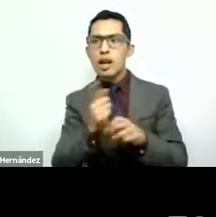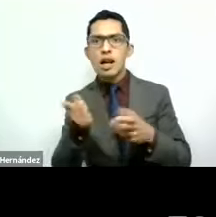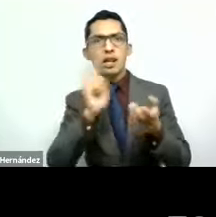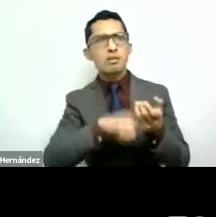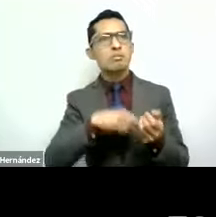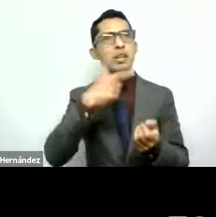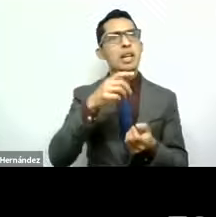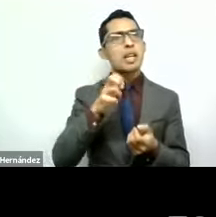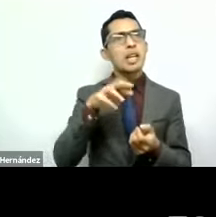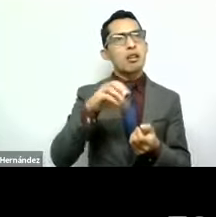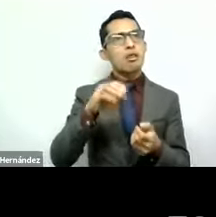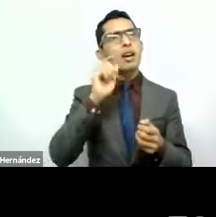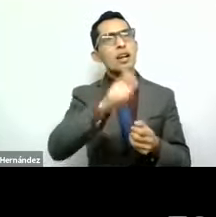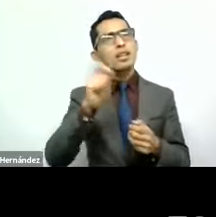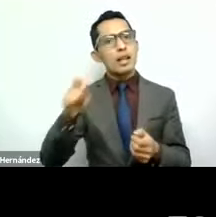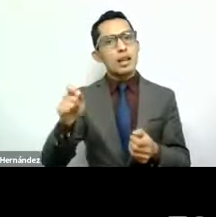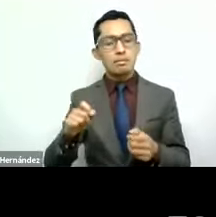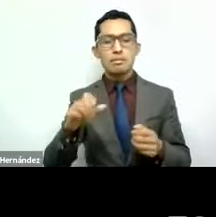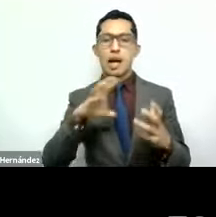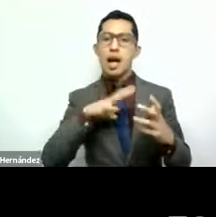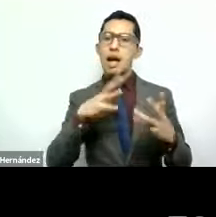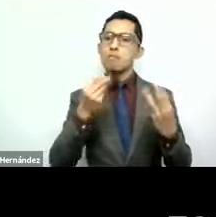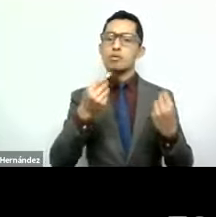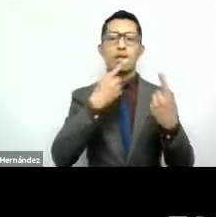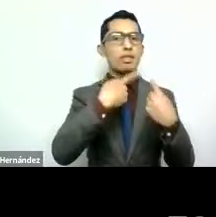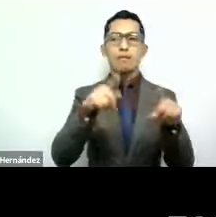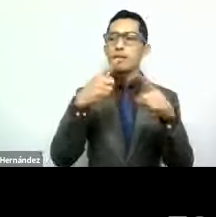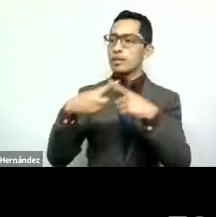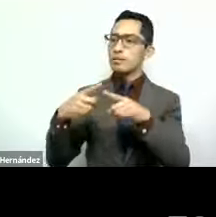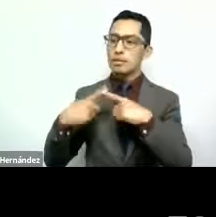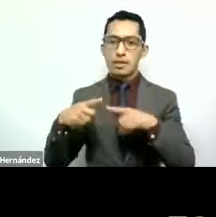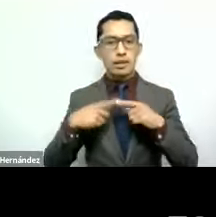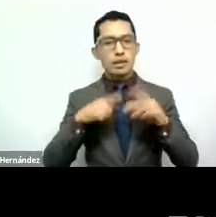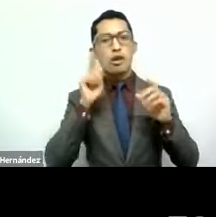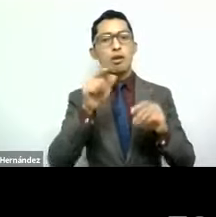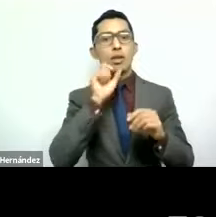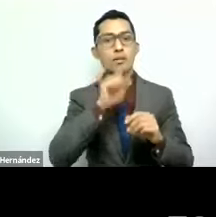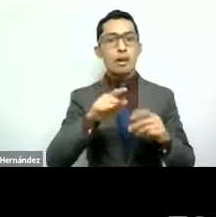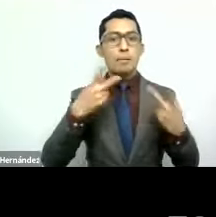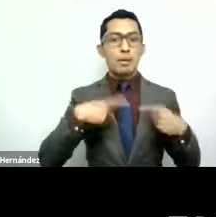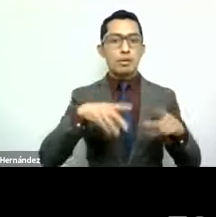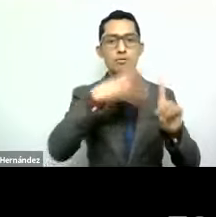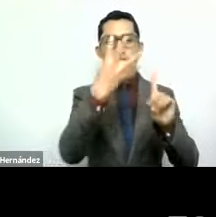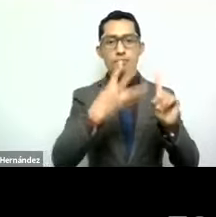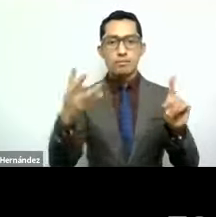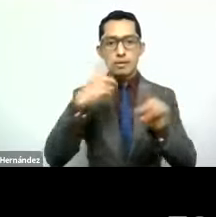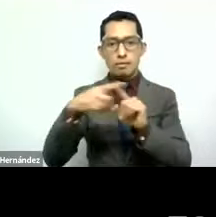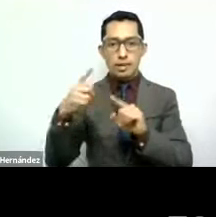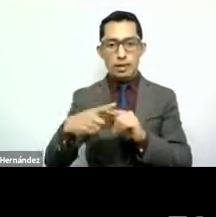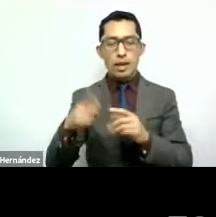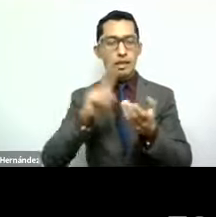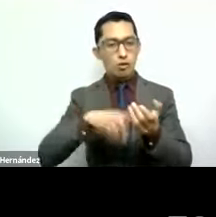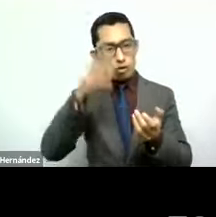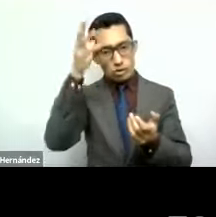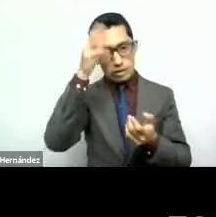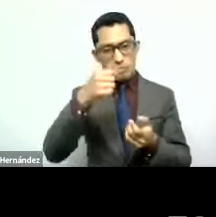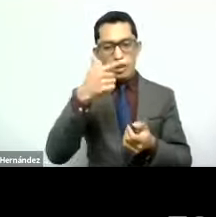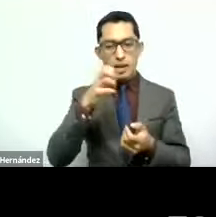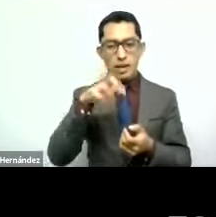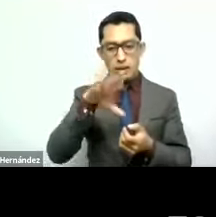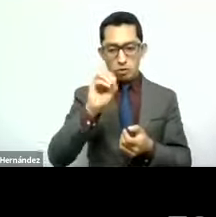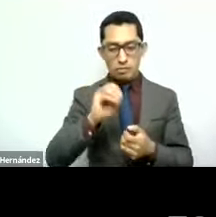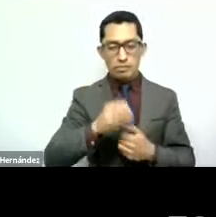múltiples diferencias entre hombres y mujeres o entre personas también de la diversidad sexual. ¿Qué ha